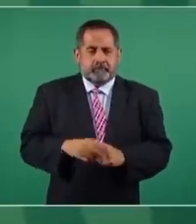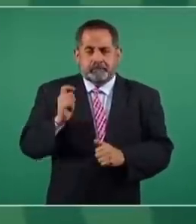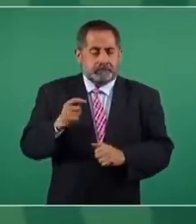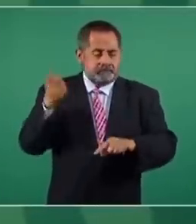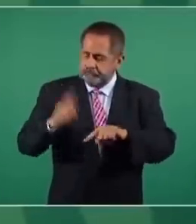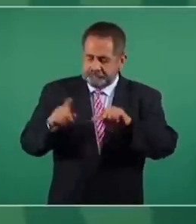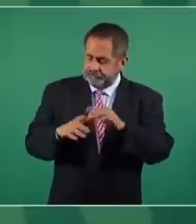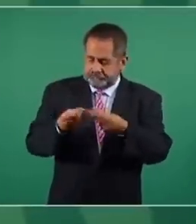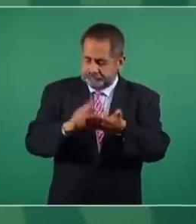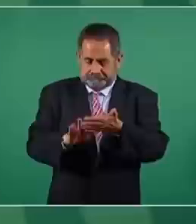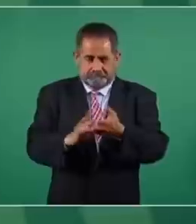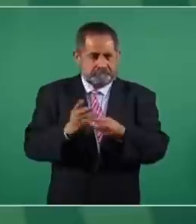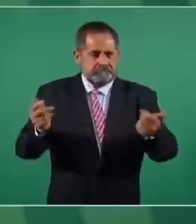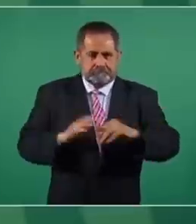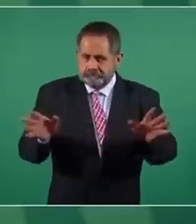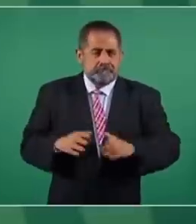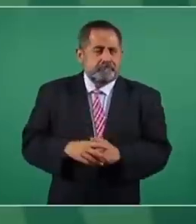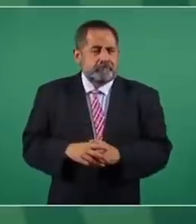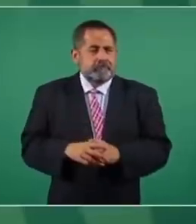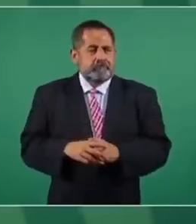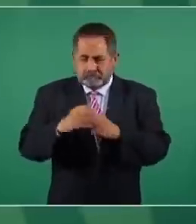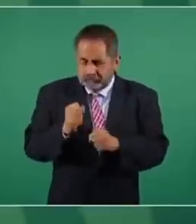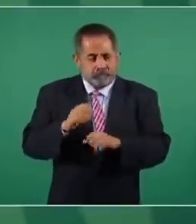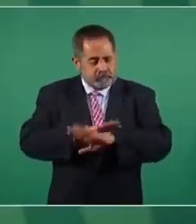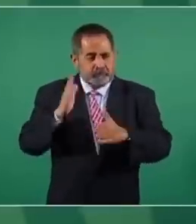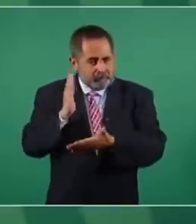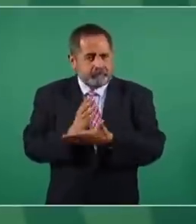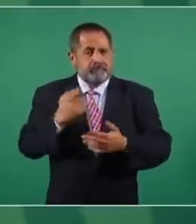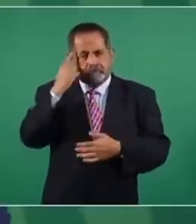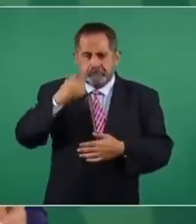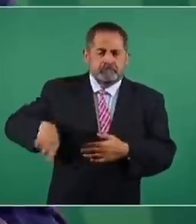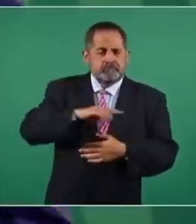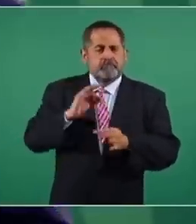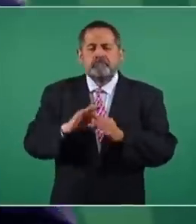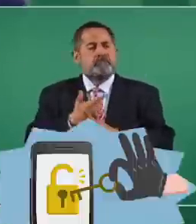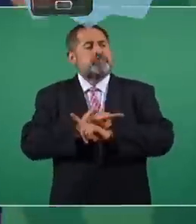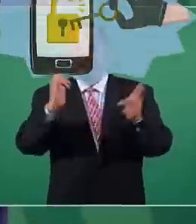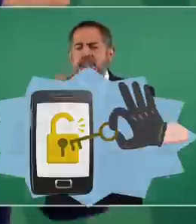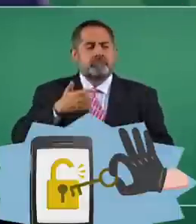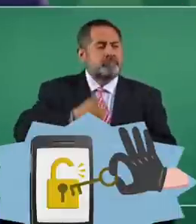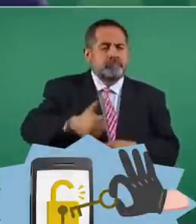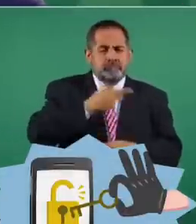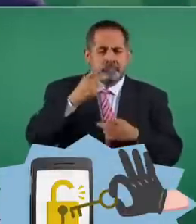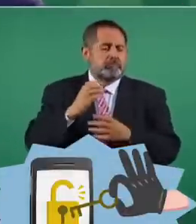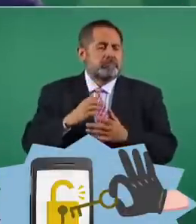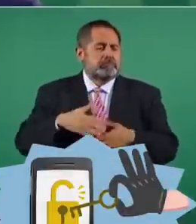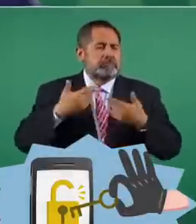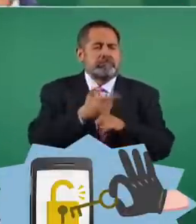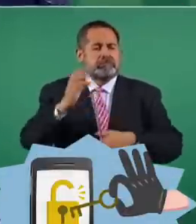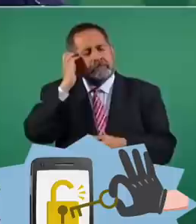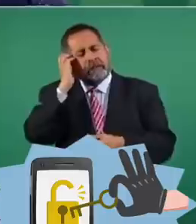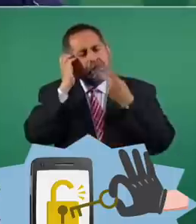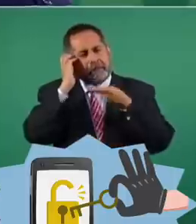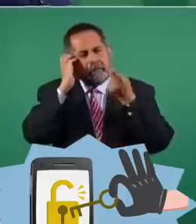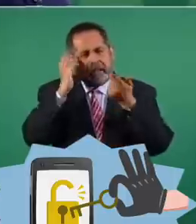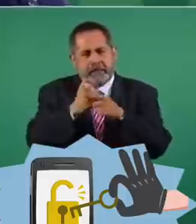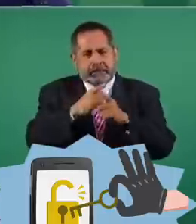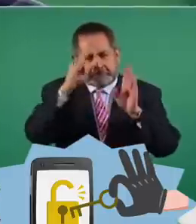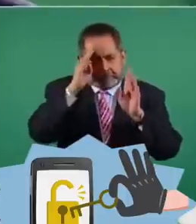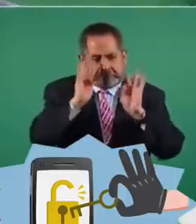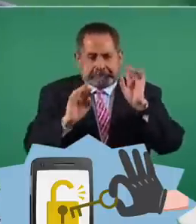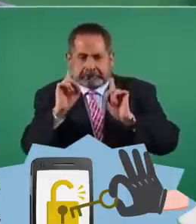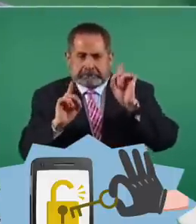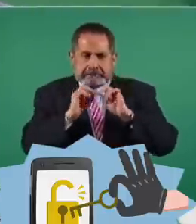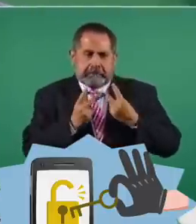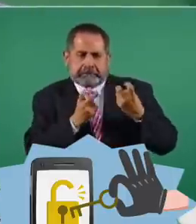todo eso desaparezca, que haya garantías para que actuemos con libertad, que podamos hablar por teléfono, no estar pensando que nos